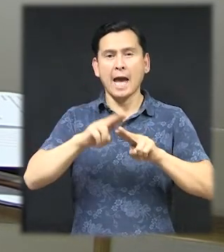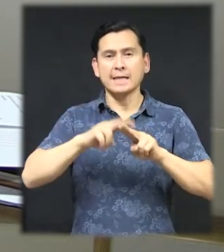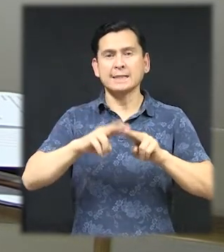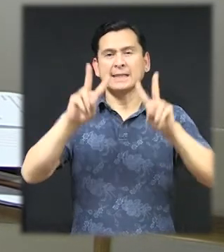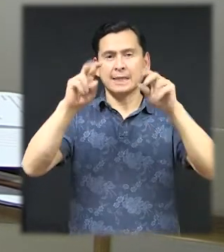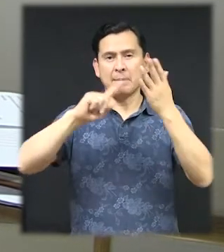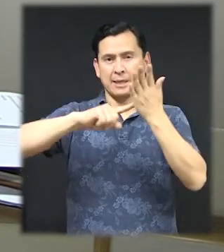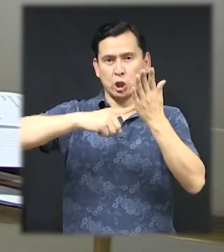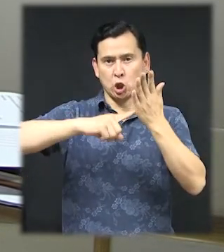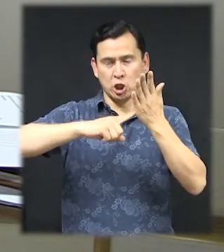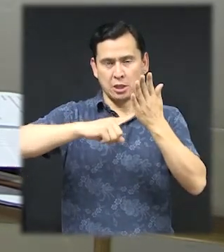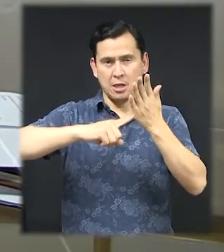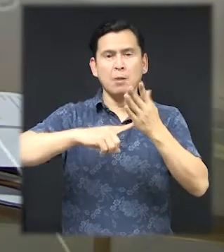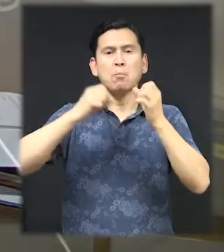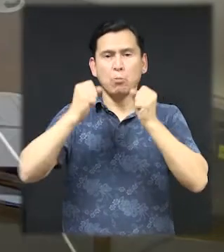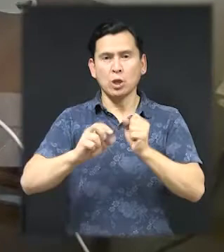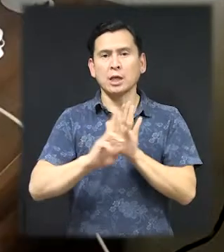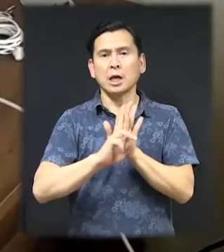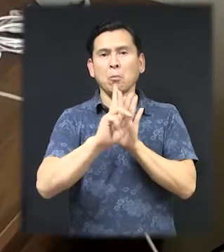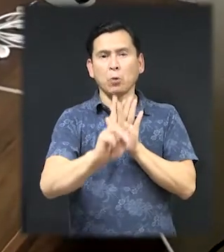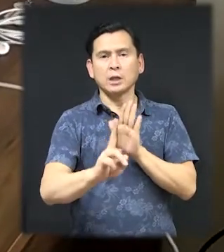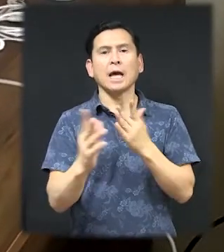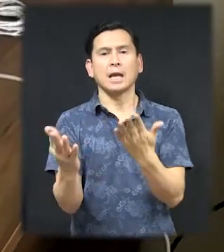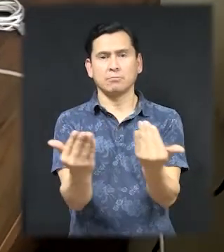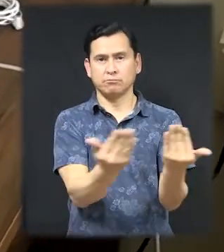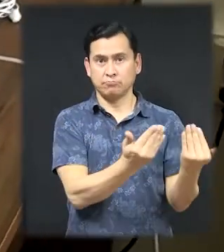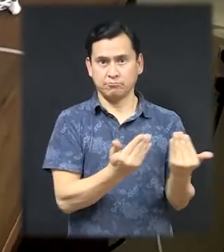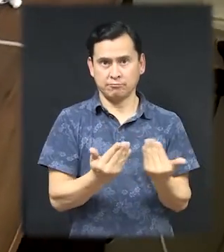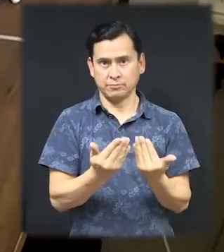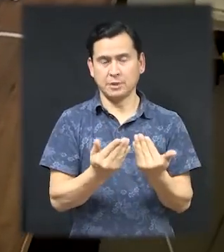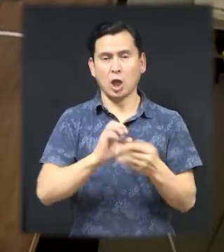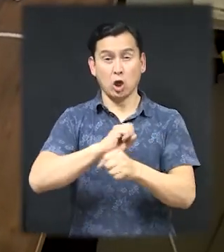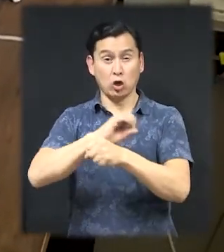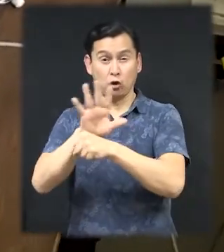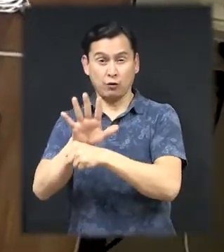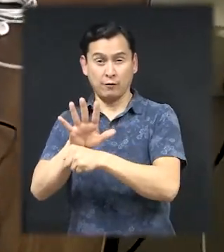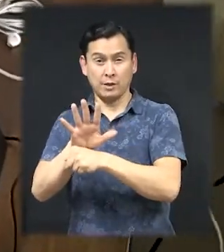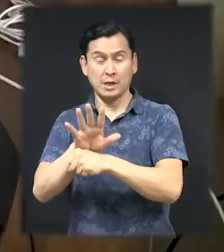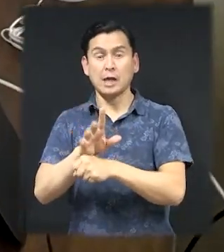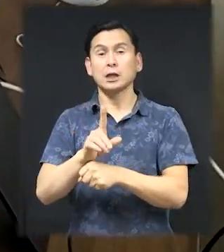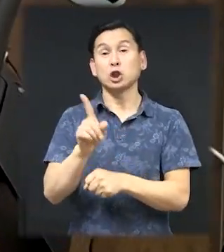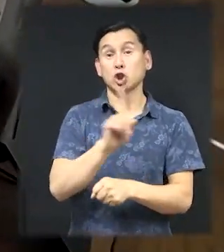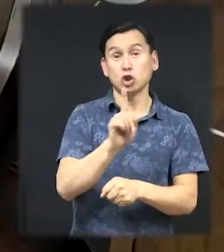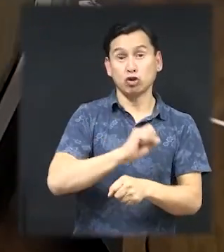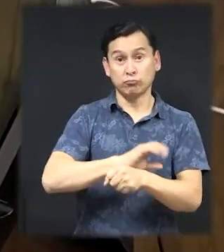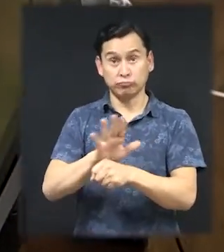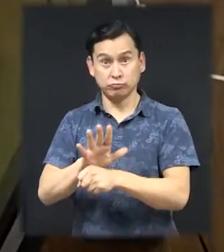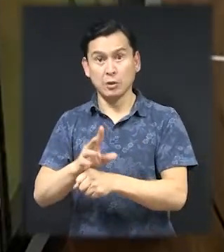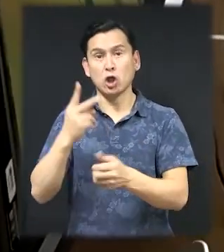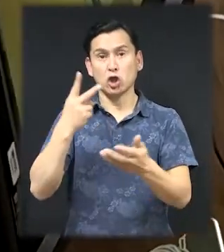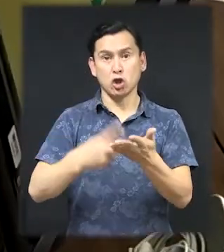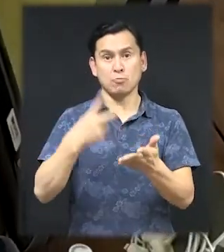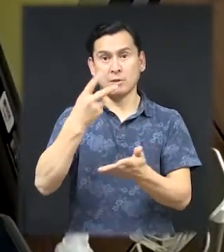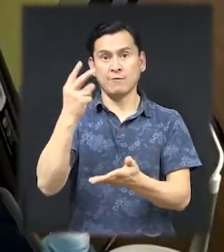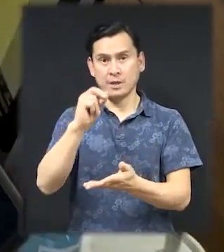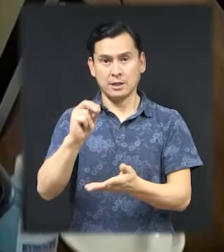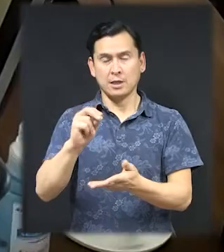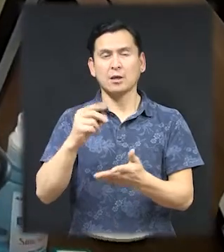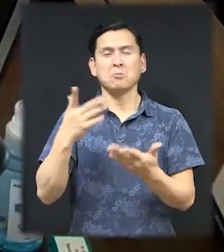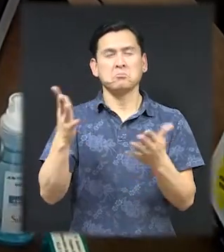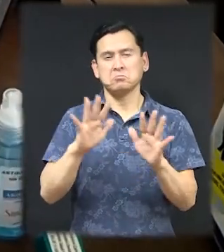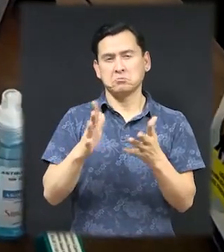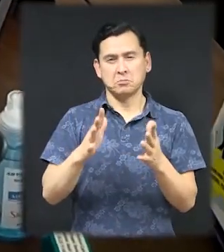departamento de epidemiología, que es el que nos permite ir haciendo el seguimiento de toda la información y el contacto con